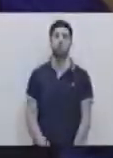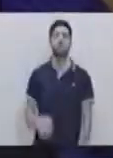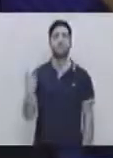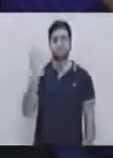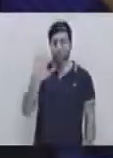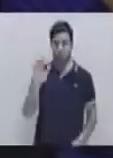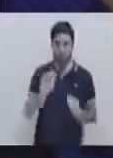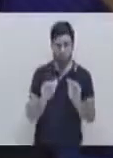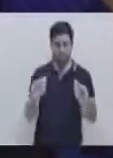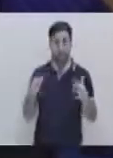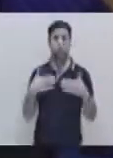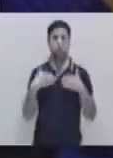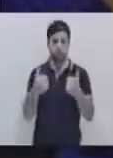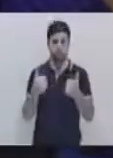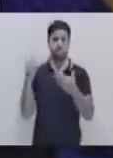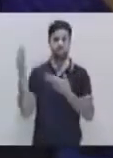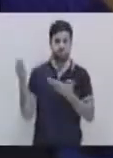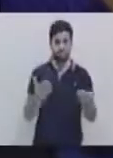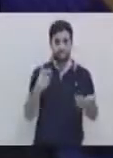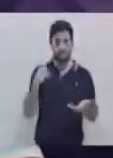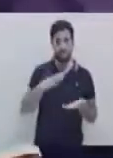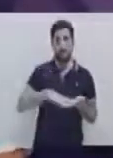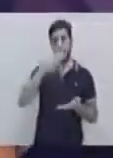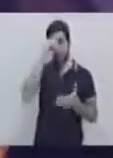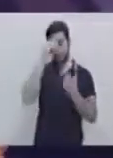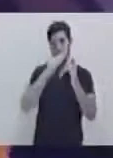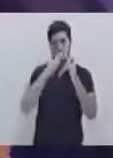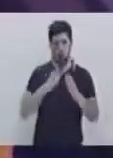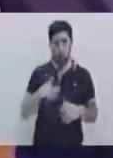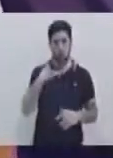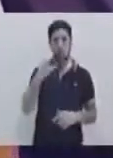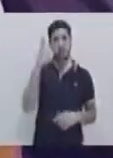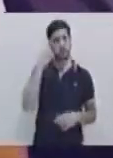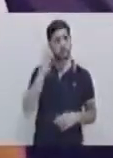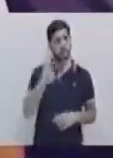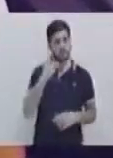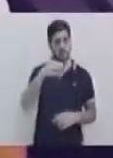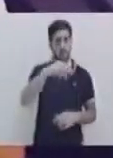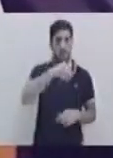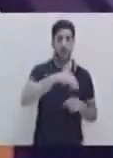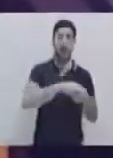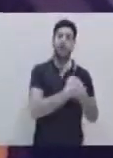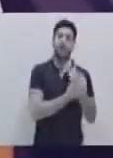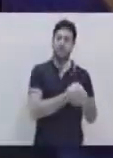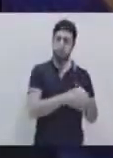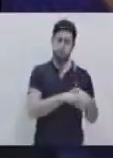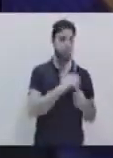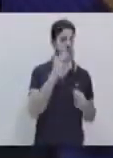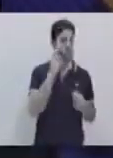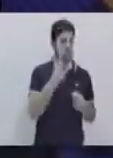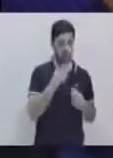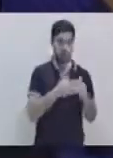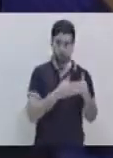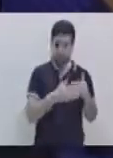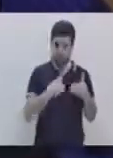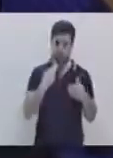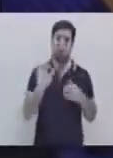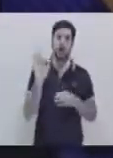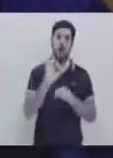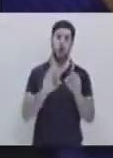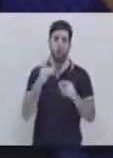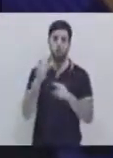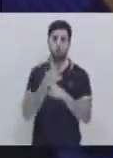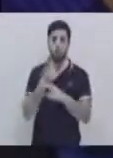Hola niños y niñas, bienvenidos a su programa Aprendo en Casa. Recuerden lavarse constantemente las manos con agua y jabón o bien